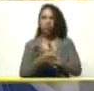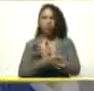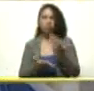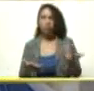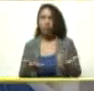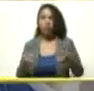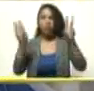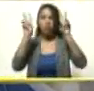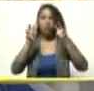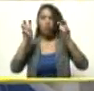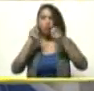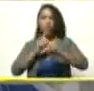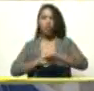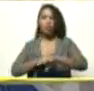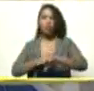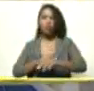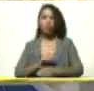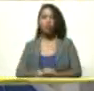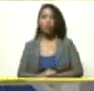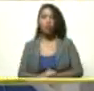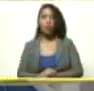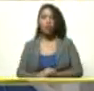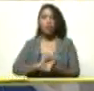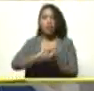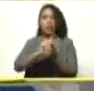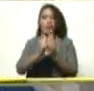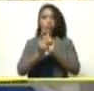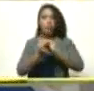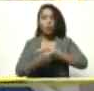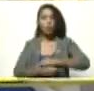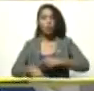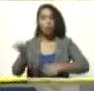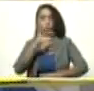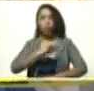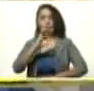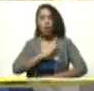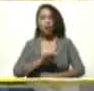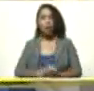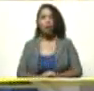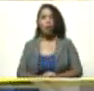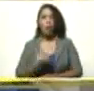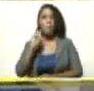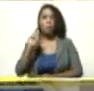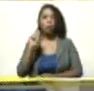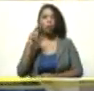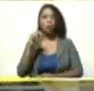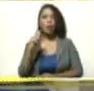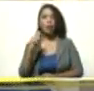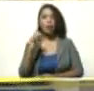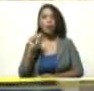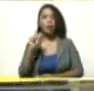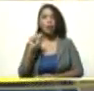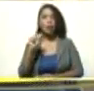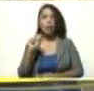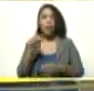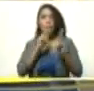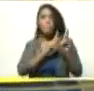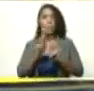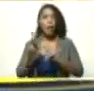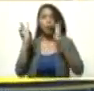Nueva época de transición al socialismo, .net, el plan de la nueva